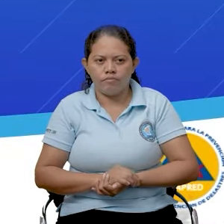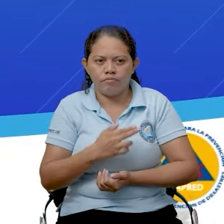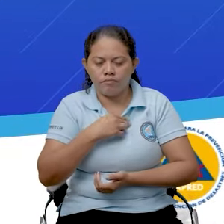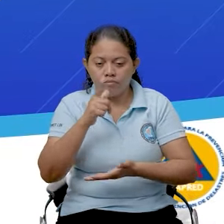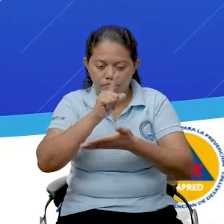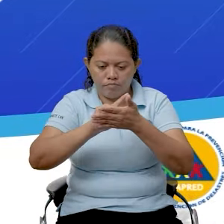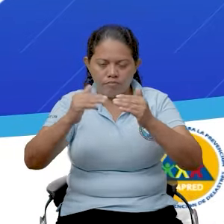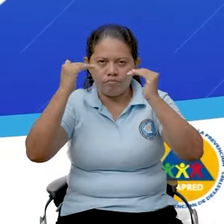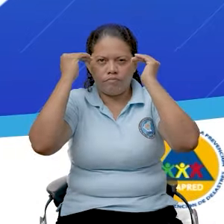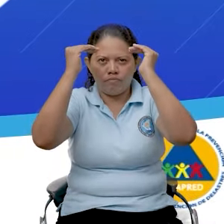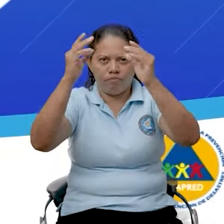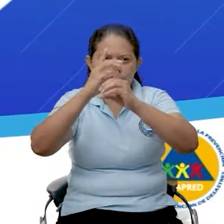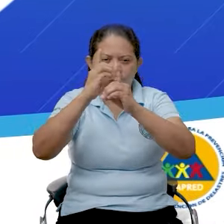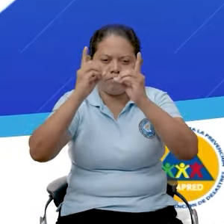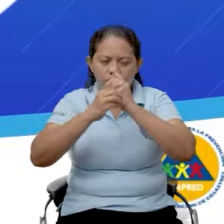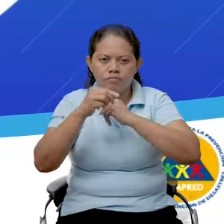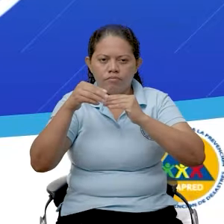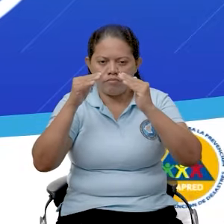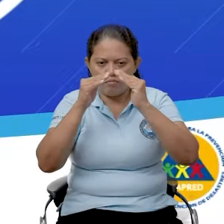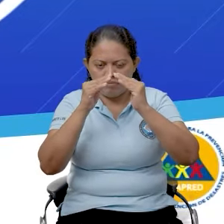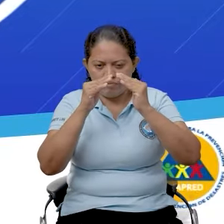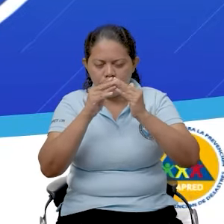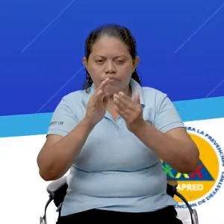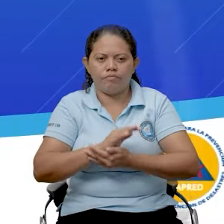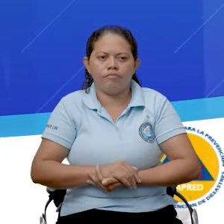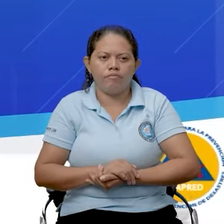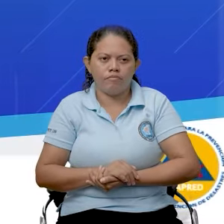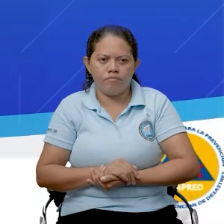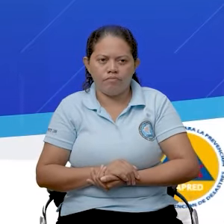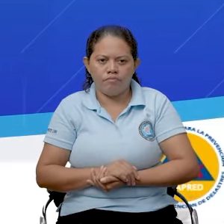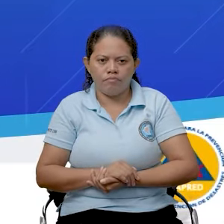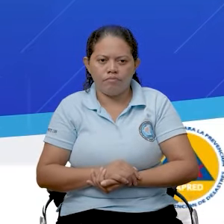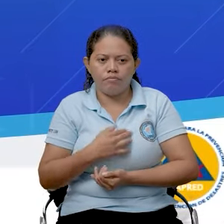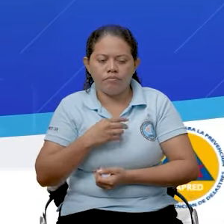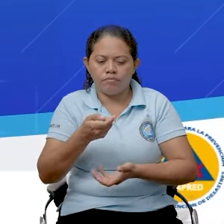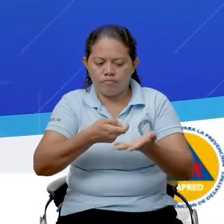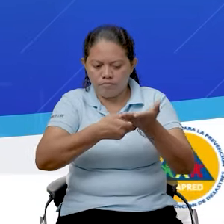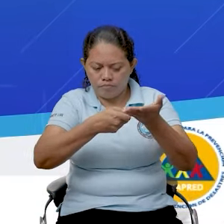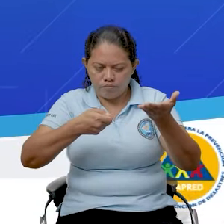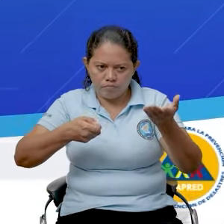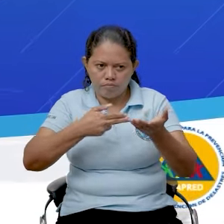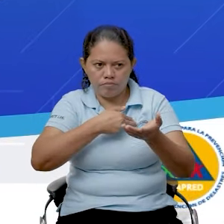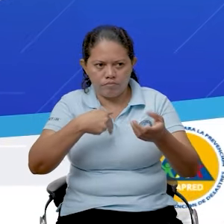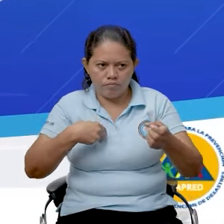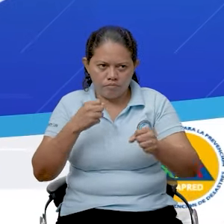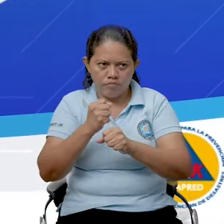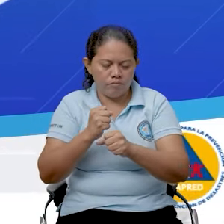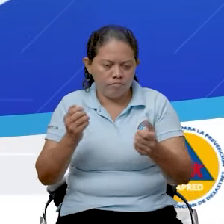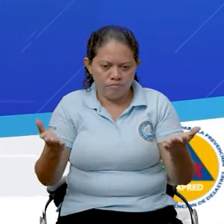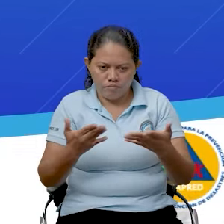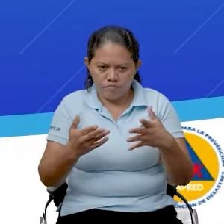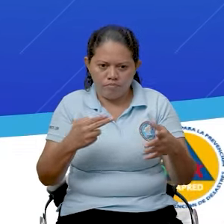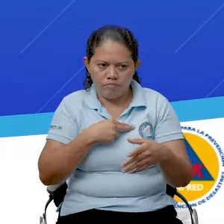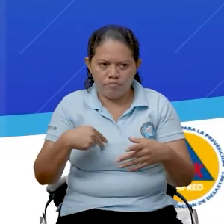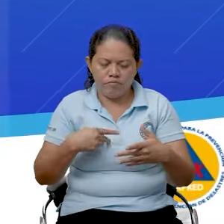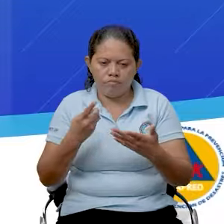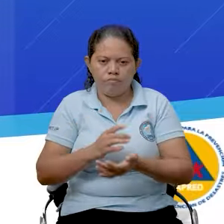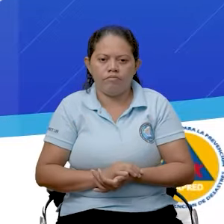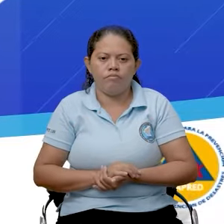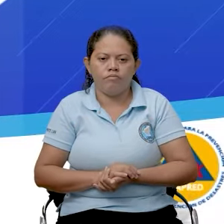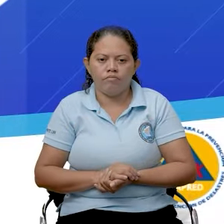Limpiemos techos, canales y desagües de la vivienda. Desconectemos aparatos eléctricos si no están en uso.